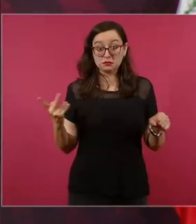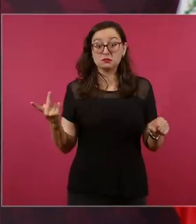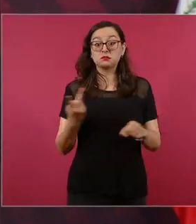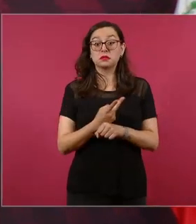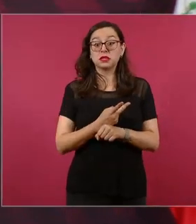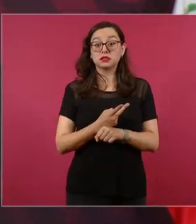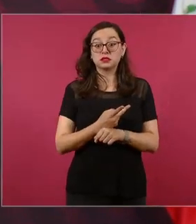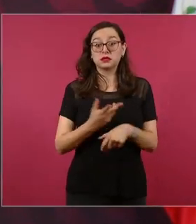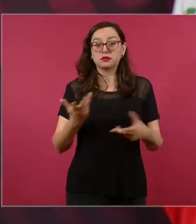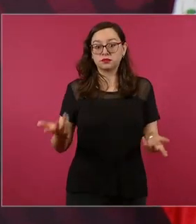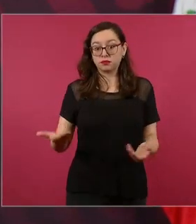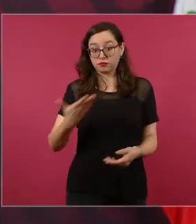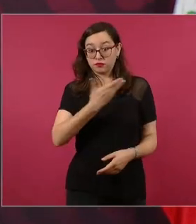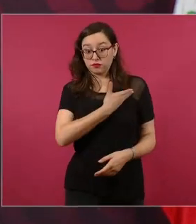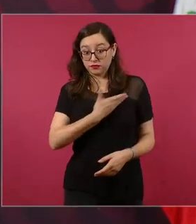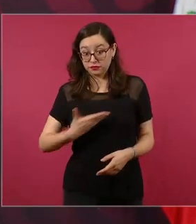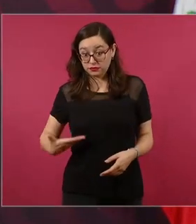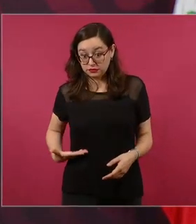vicepresidente.